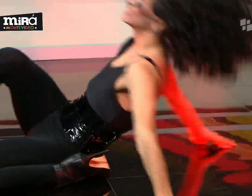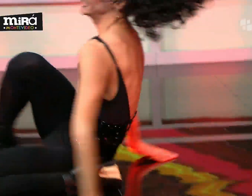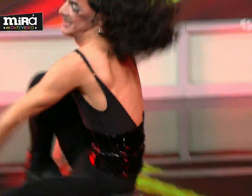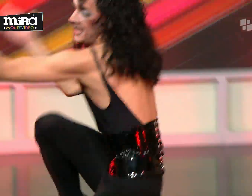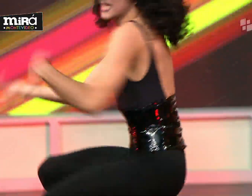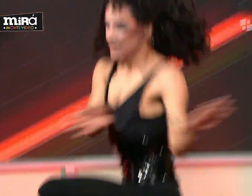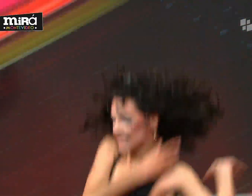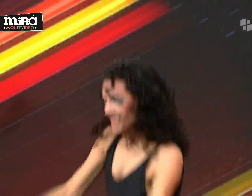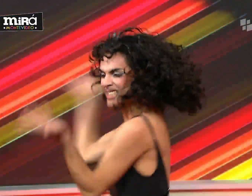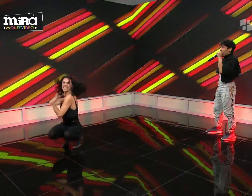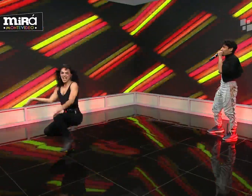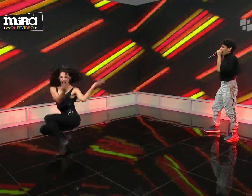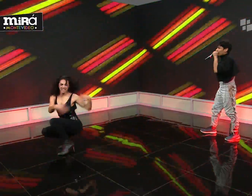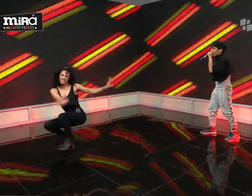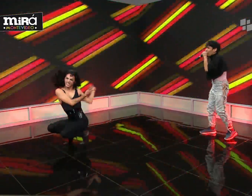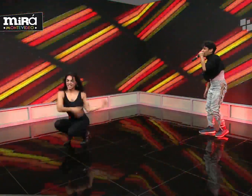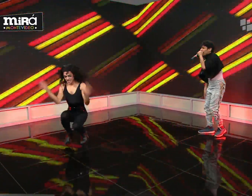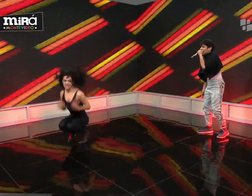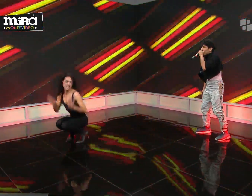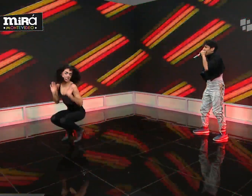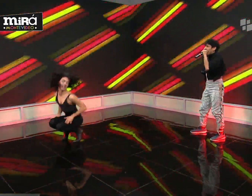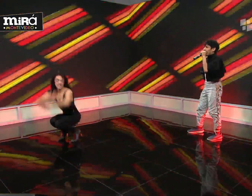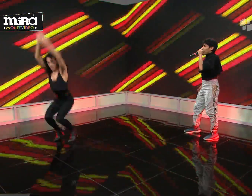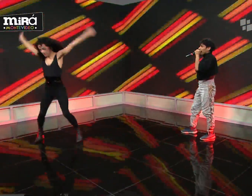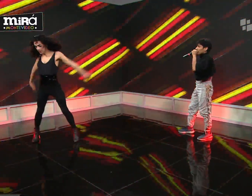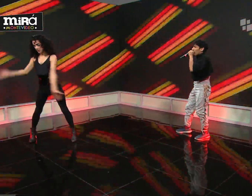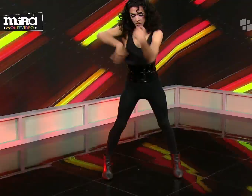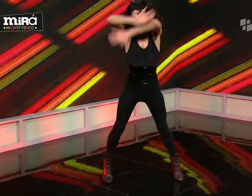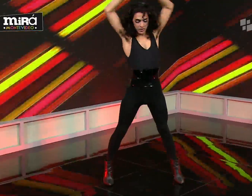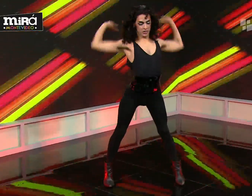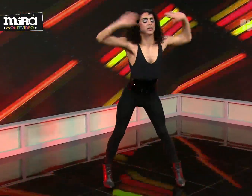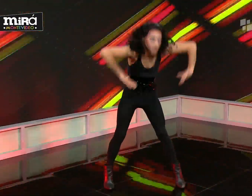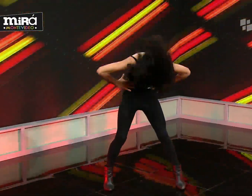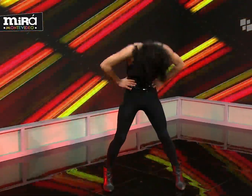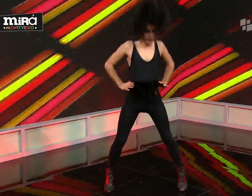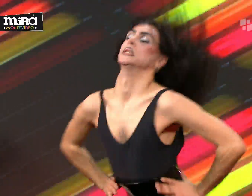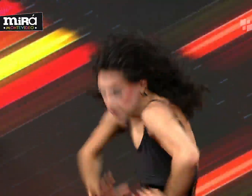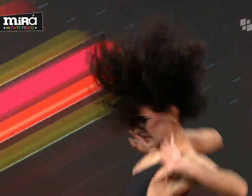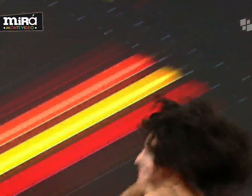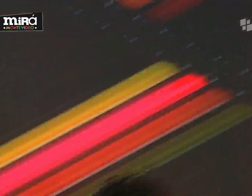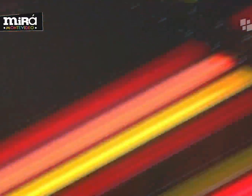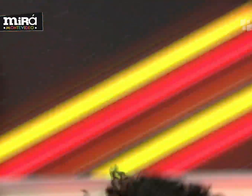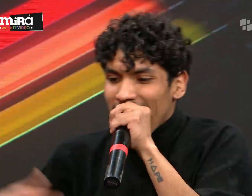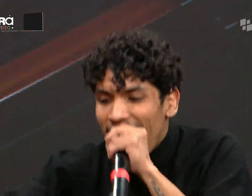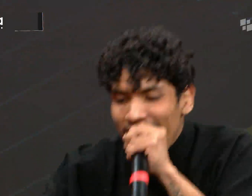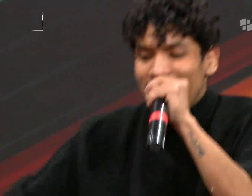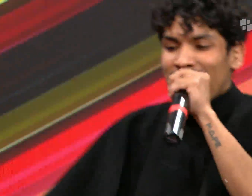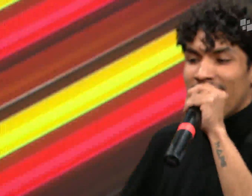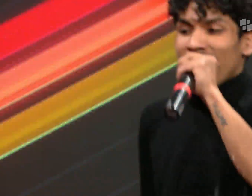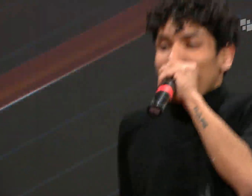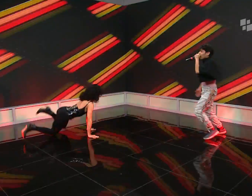Ay, eso odi, miau, miau, miau. Eso odi, kiri kiri ka. Eso odi, odi, odi. Ay, ay, ay,